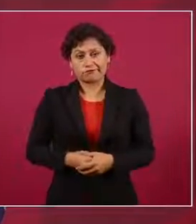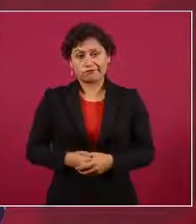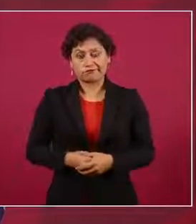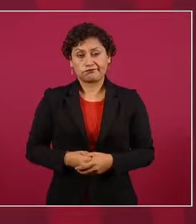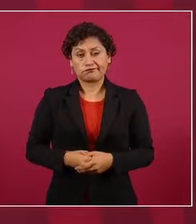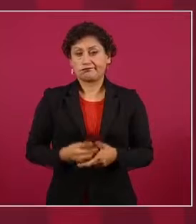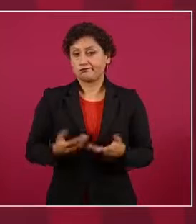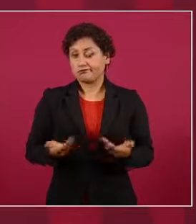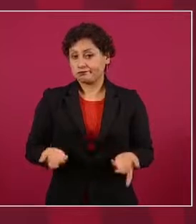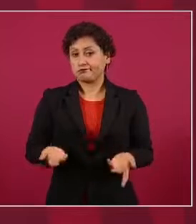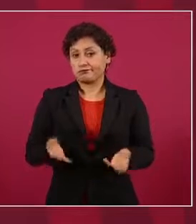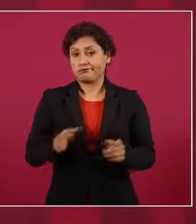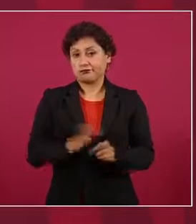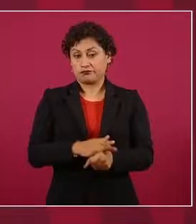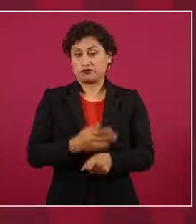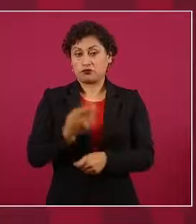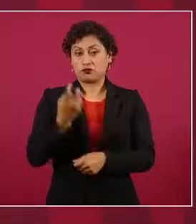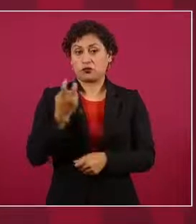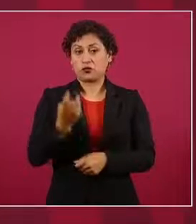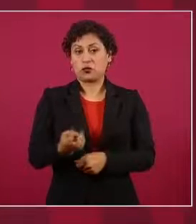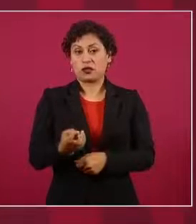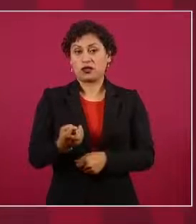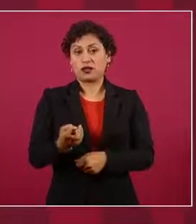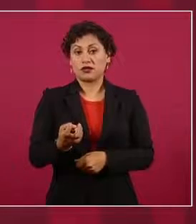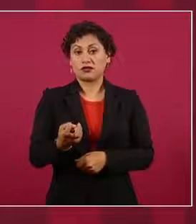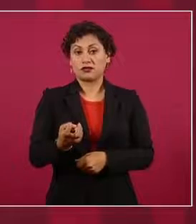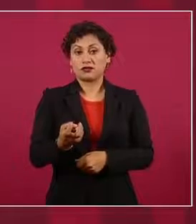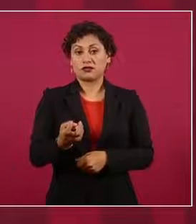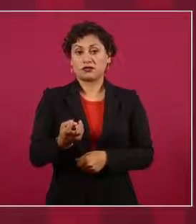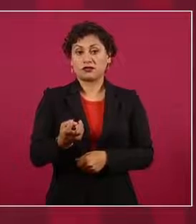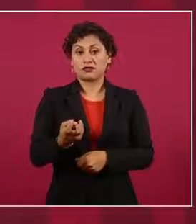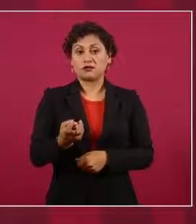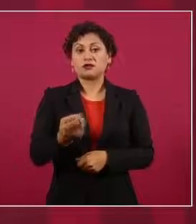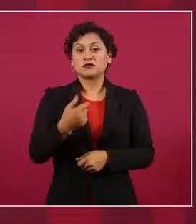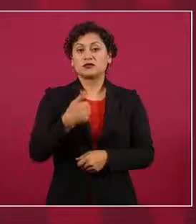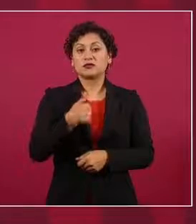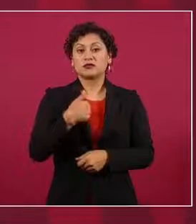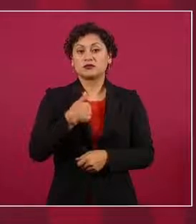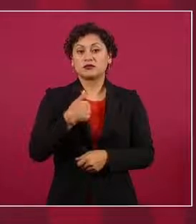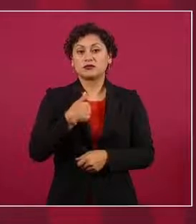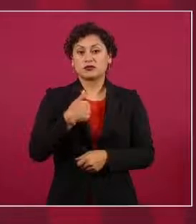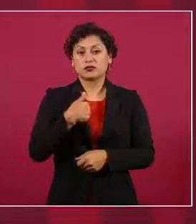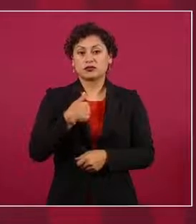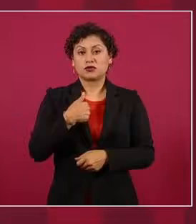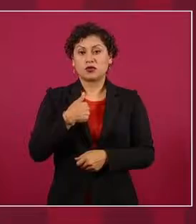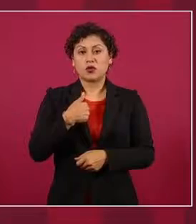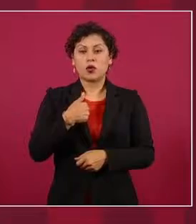Entonces, tampoco es dejarlo en libertad,